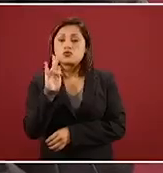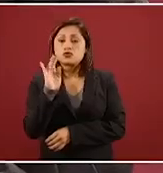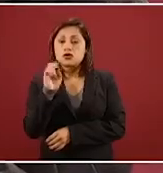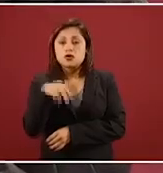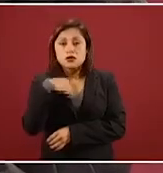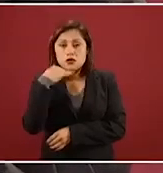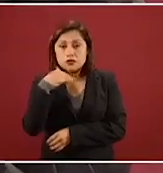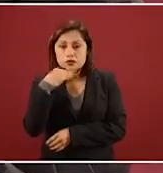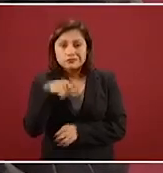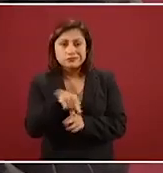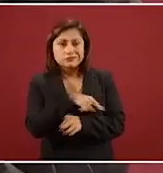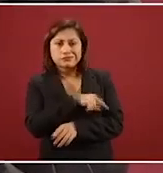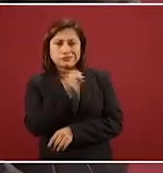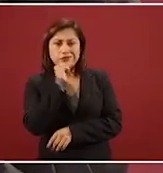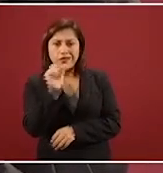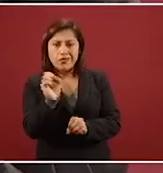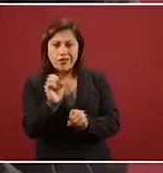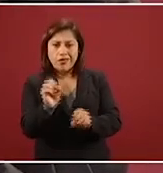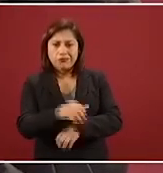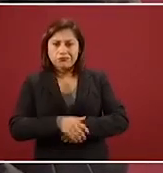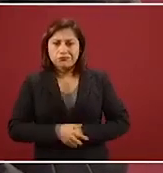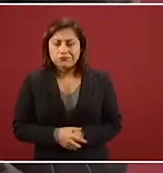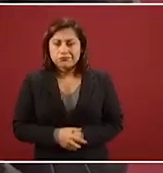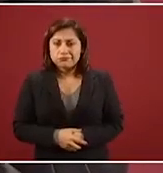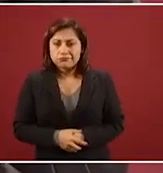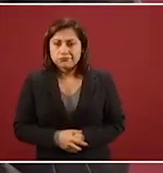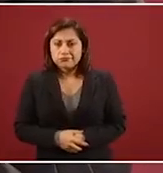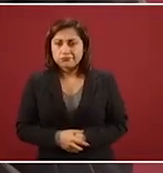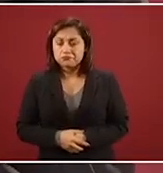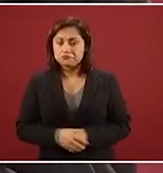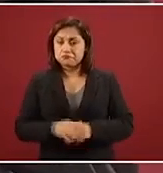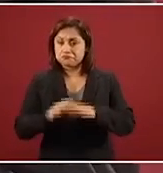Y estoy seguro que